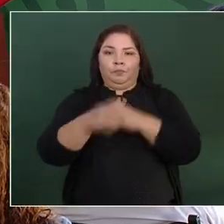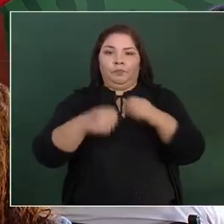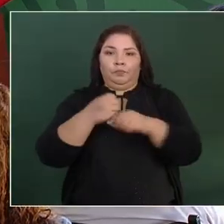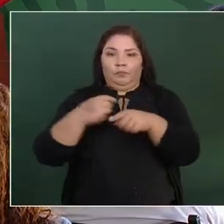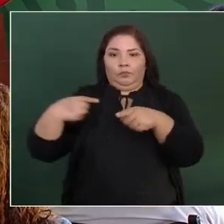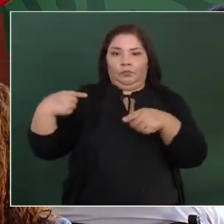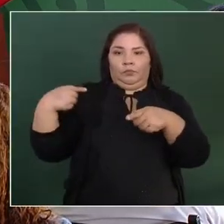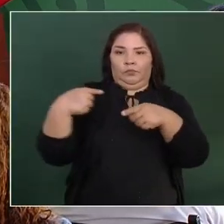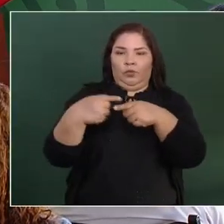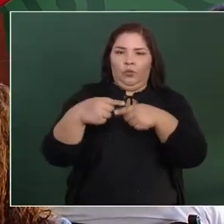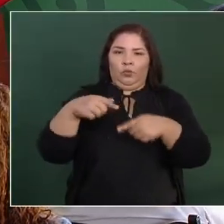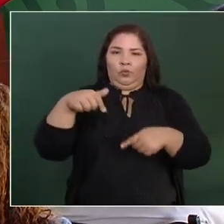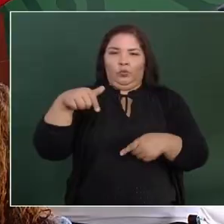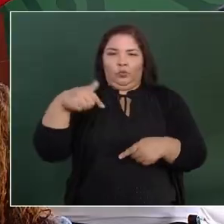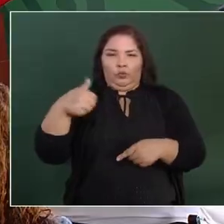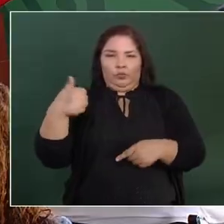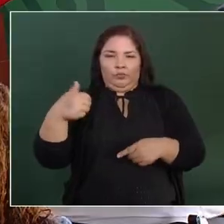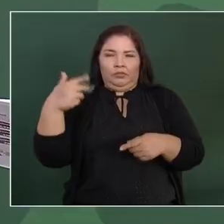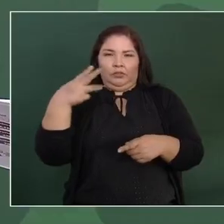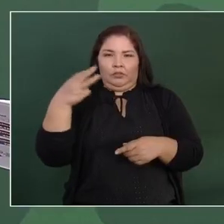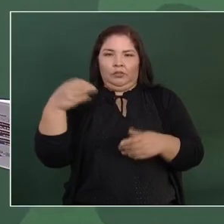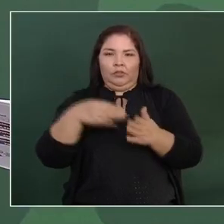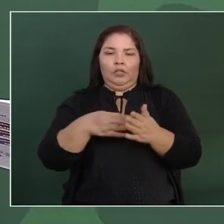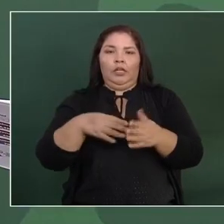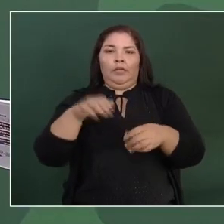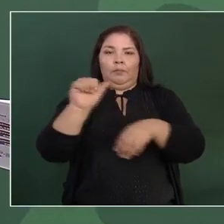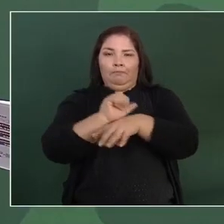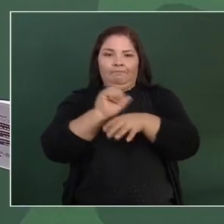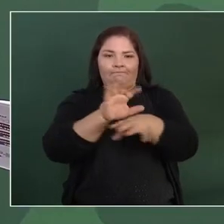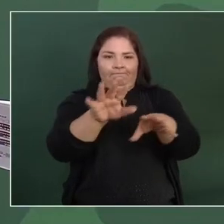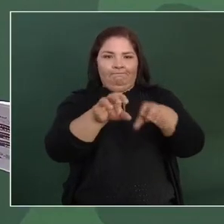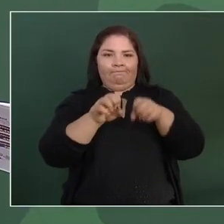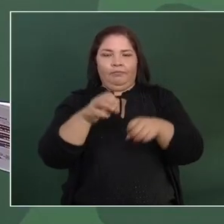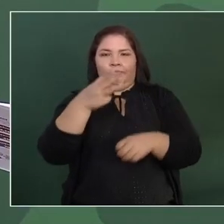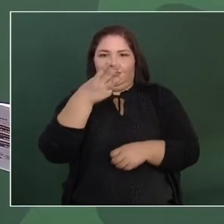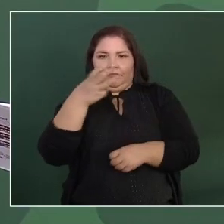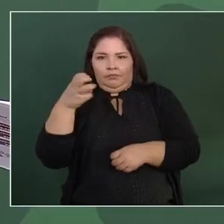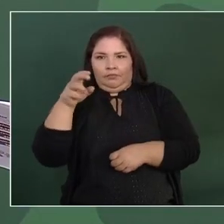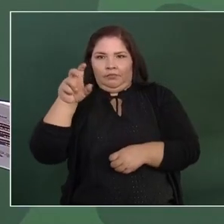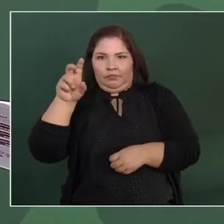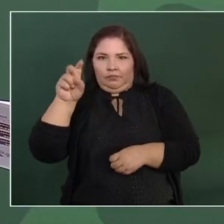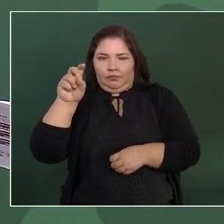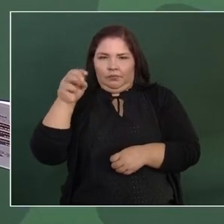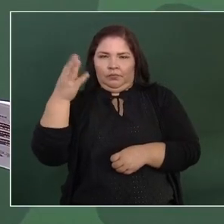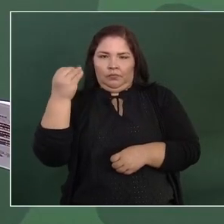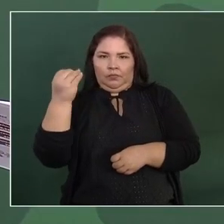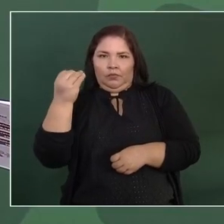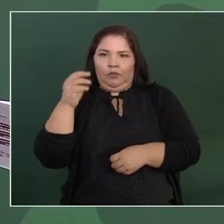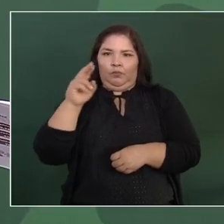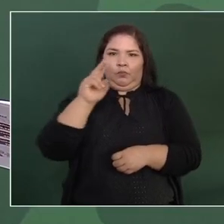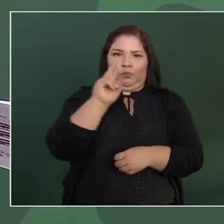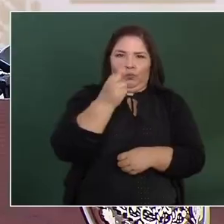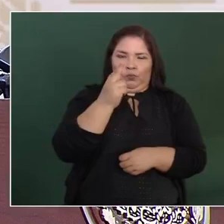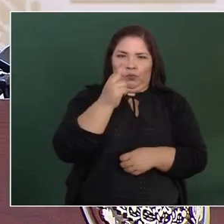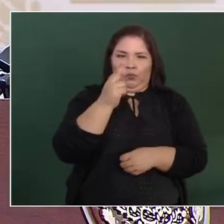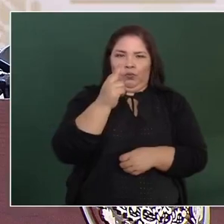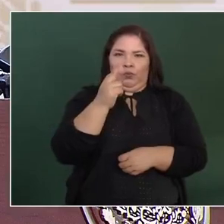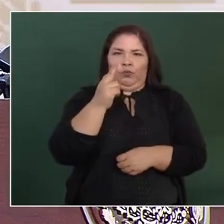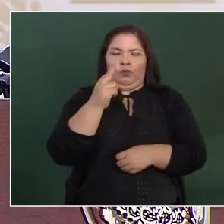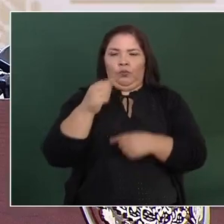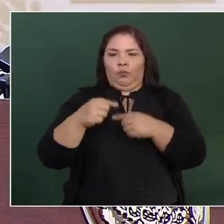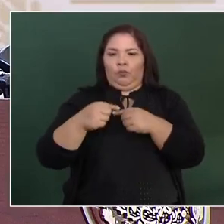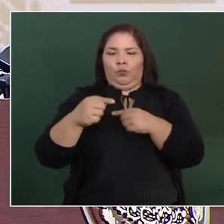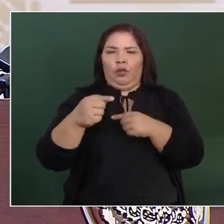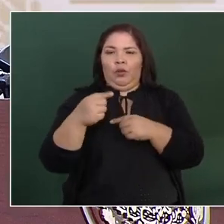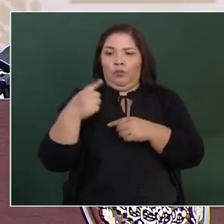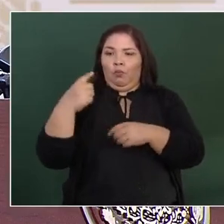11.319. En lo que se refiere a vehículos detenidos, 339 en lo que va en noviembre, y en lo que va del